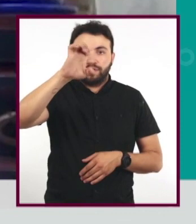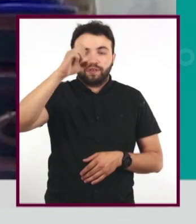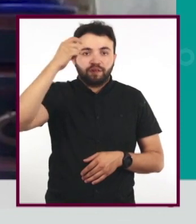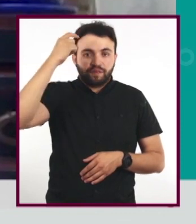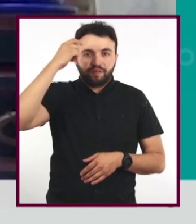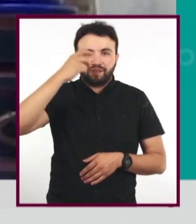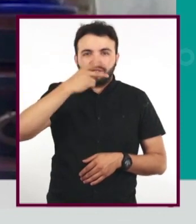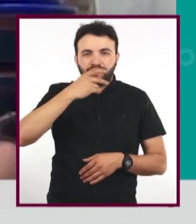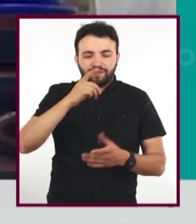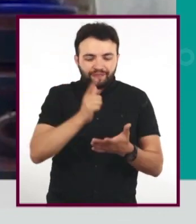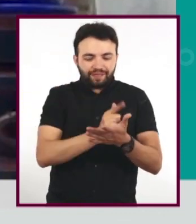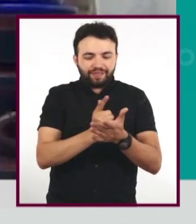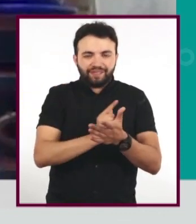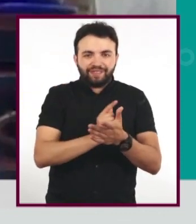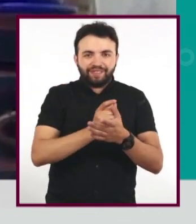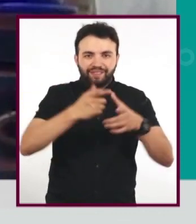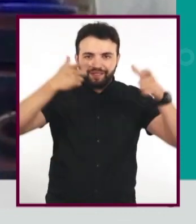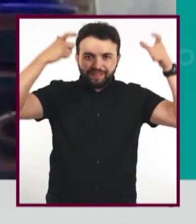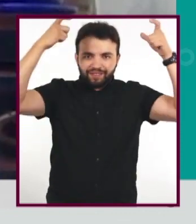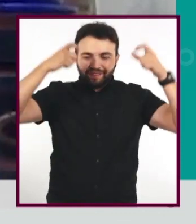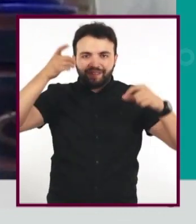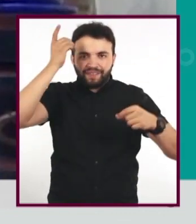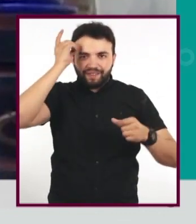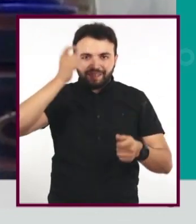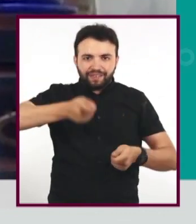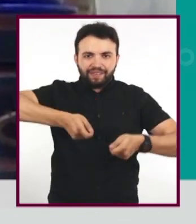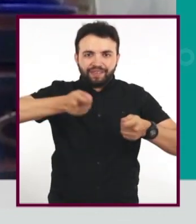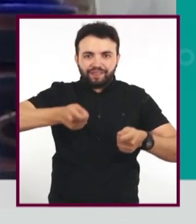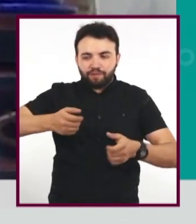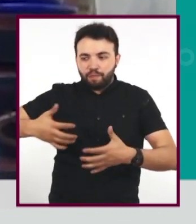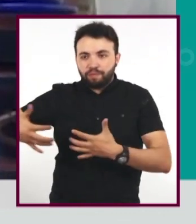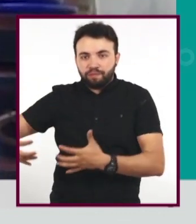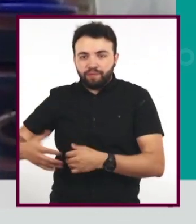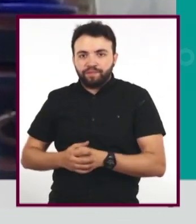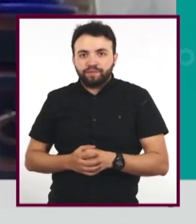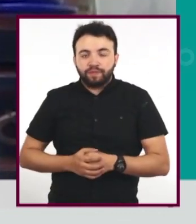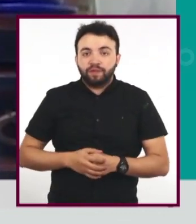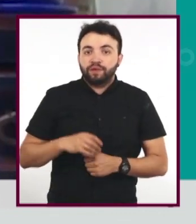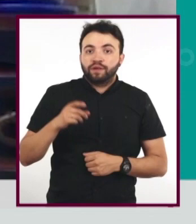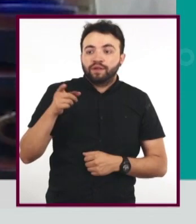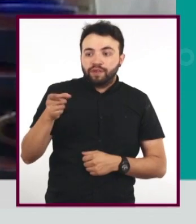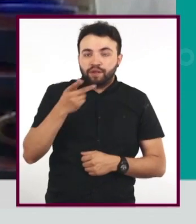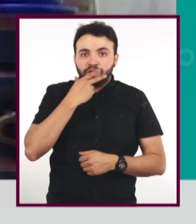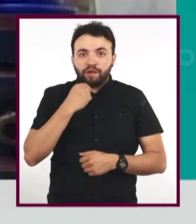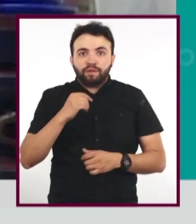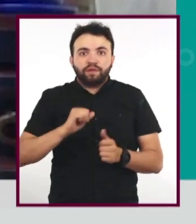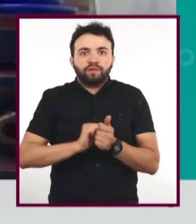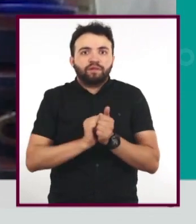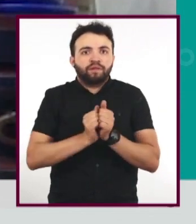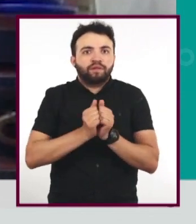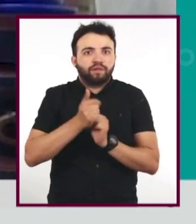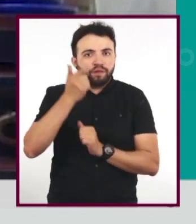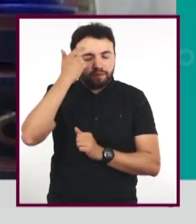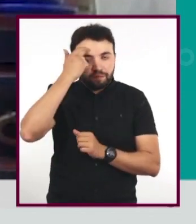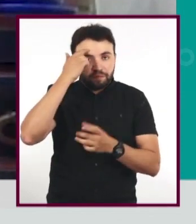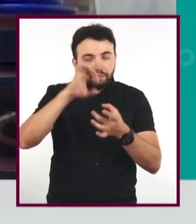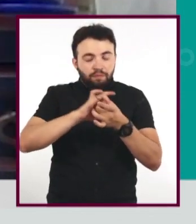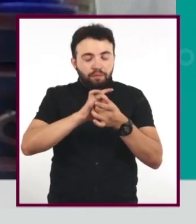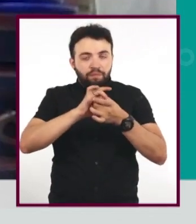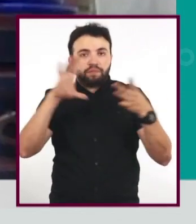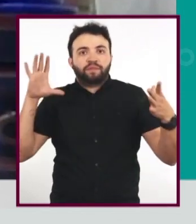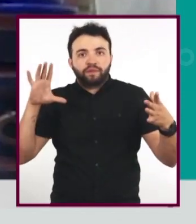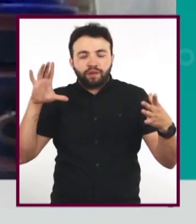Y cuando el Quijote recupera la cordura, se muere. Entonces, cuando gana, pierde. Cuando pierde,